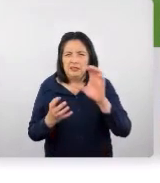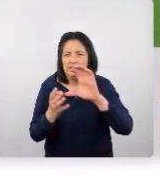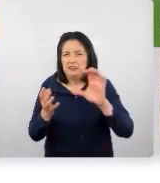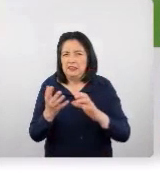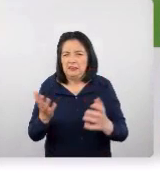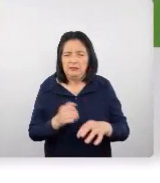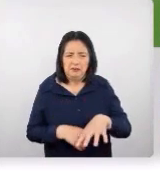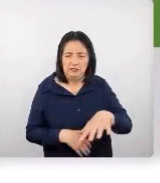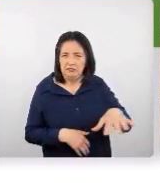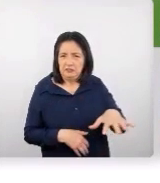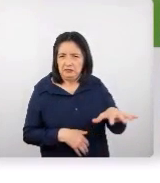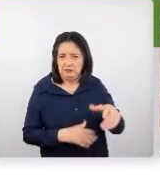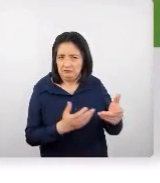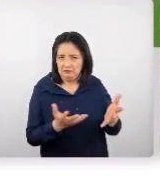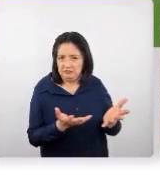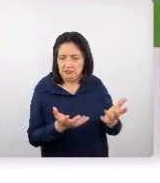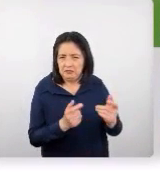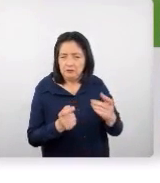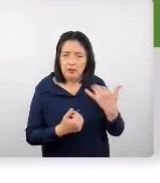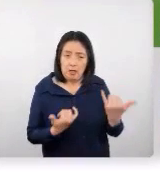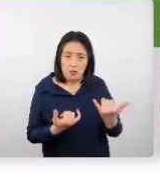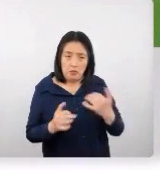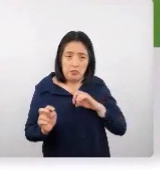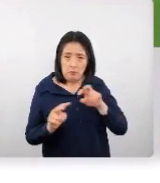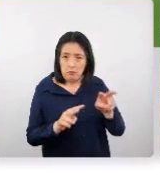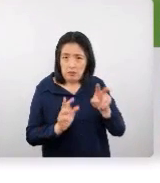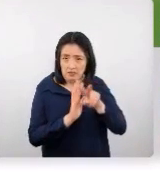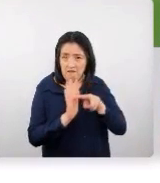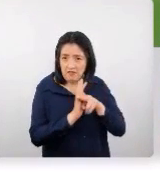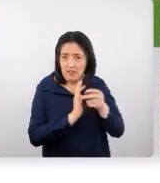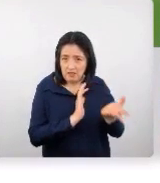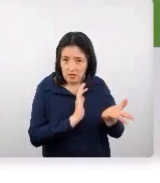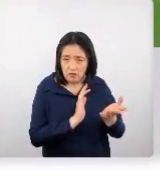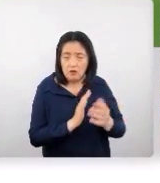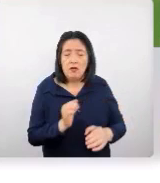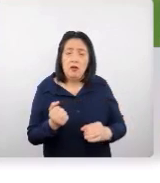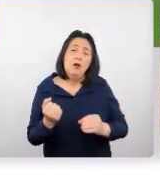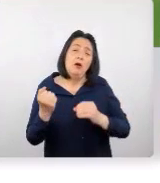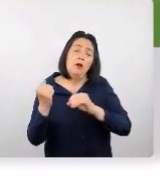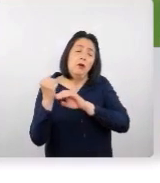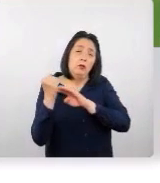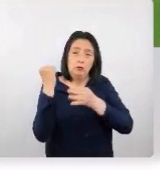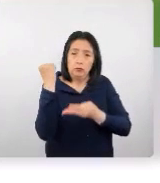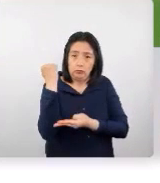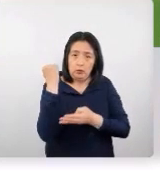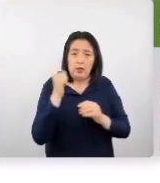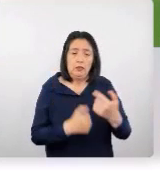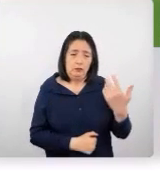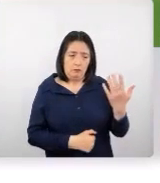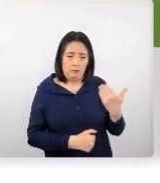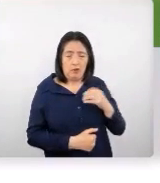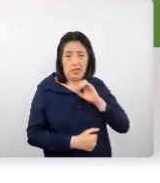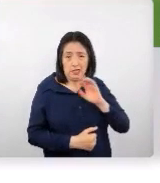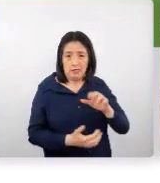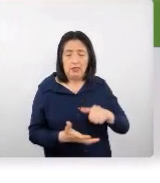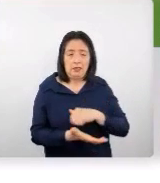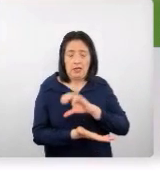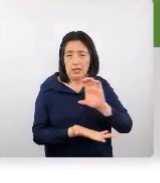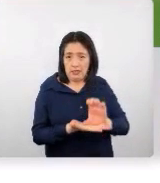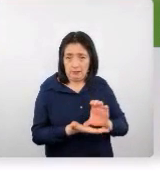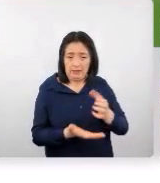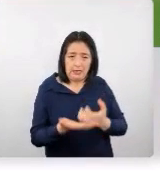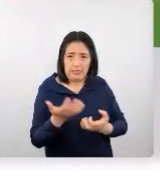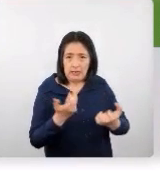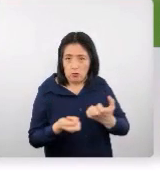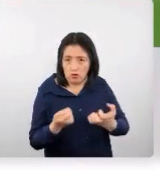Características del mercado. El video que nosotros acabamos de ver es Dubái, que como les mencionaba al principio es la capital